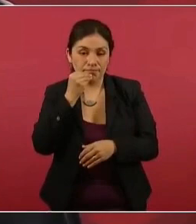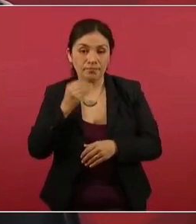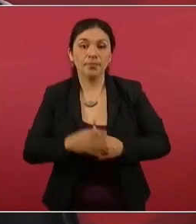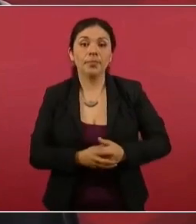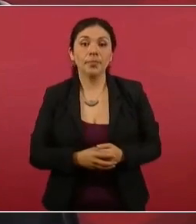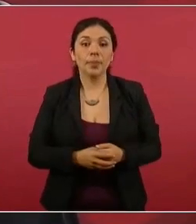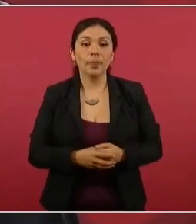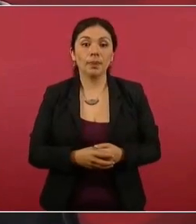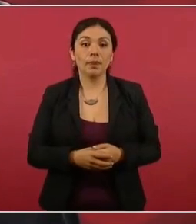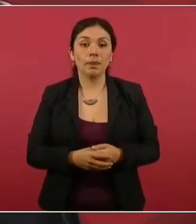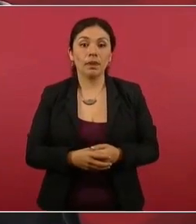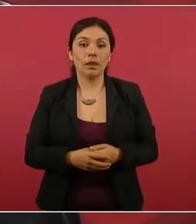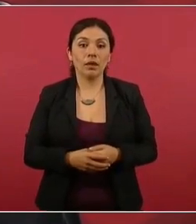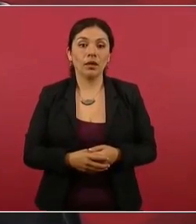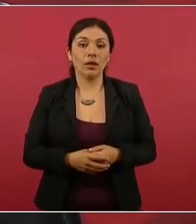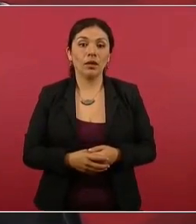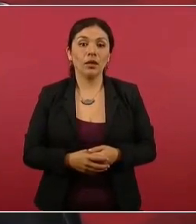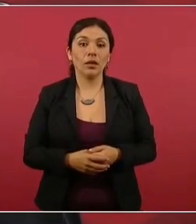Y estamos